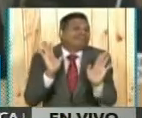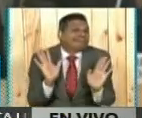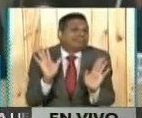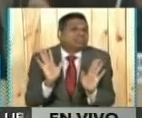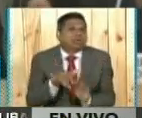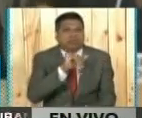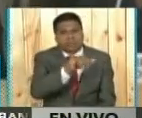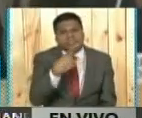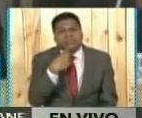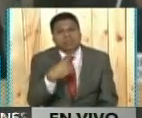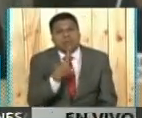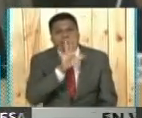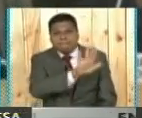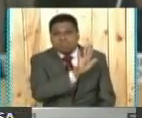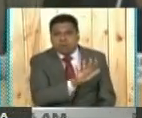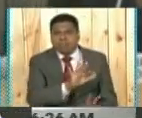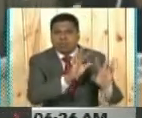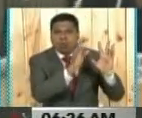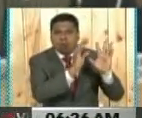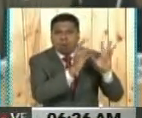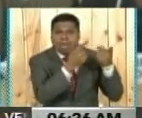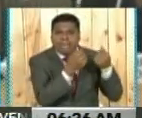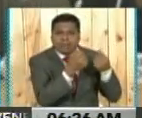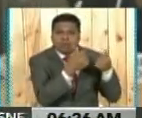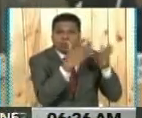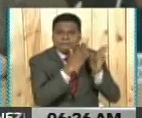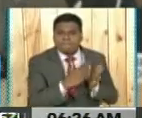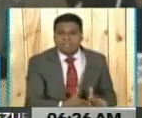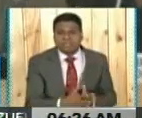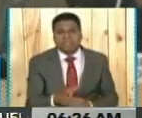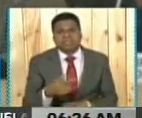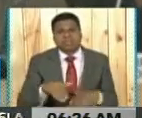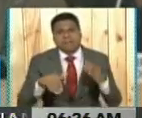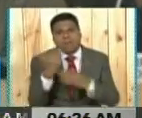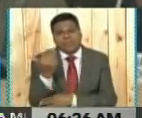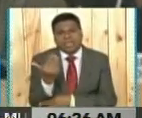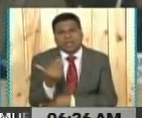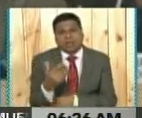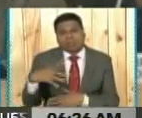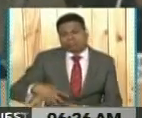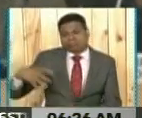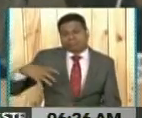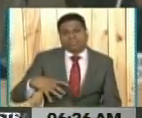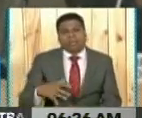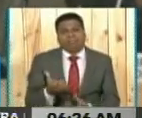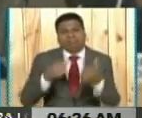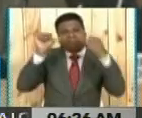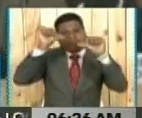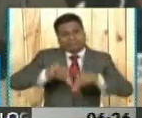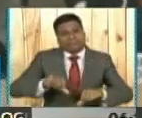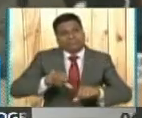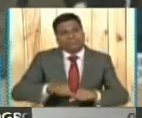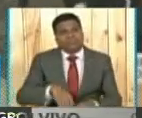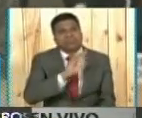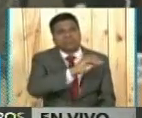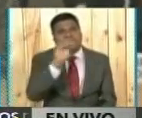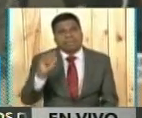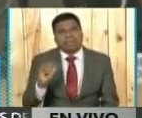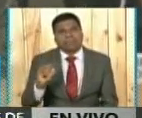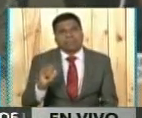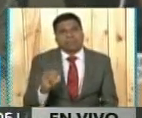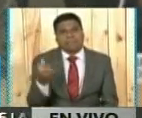propios economistas, lo dicen los economistas del modelo capitalista, es un modelo que fracasó, y los llamamos los